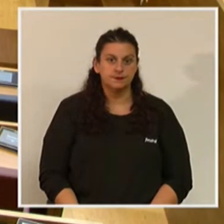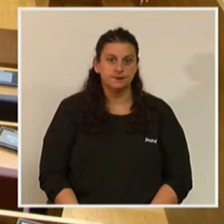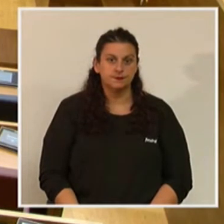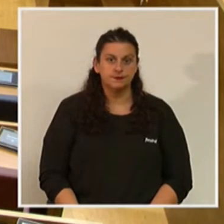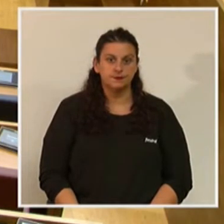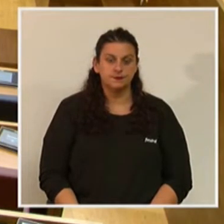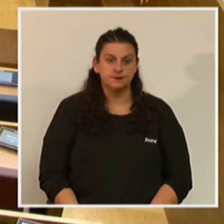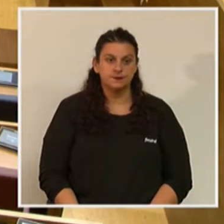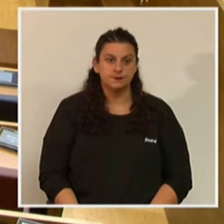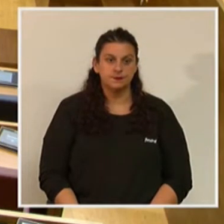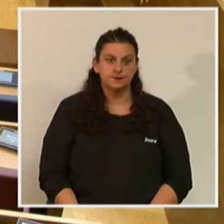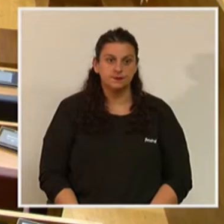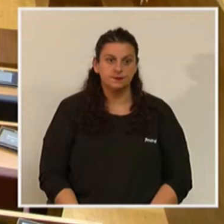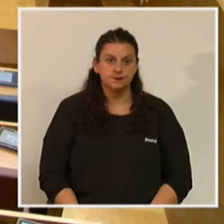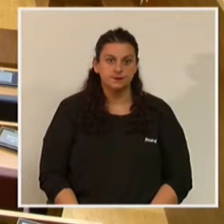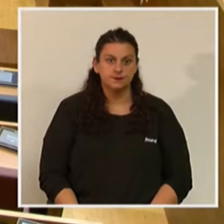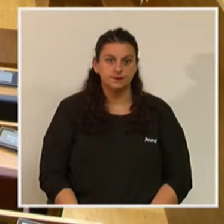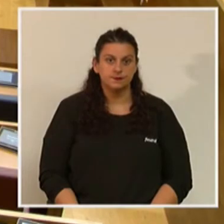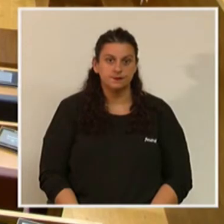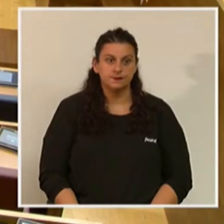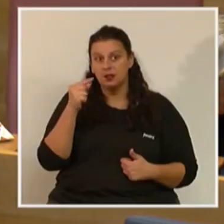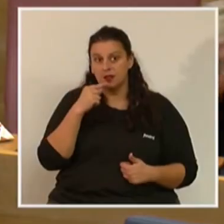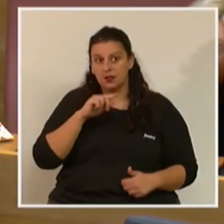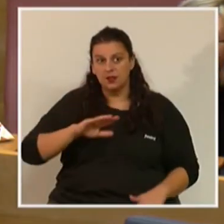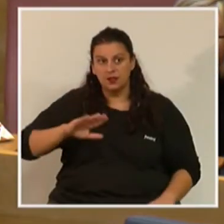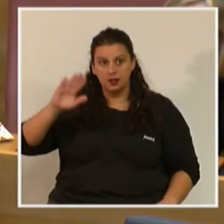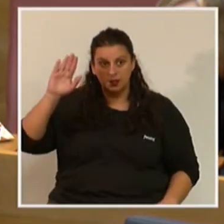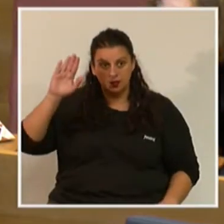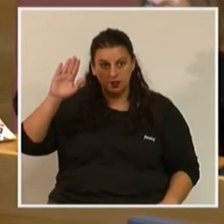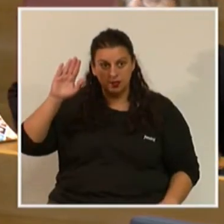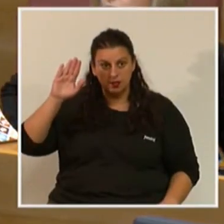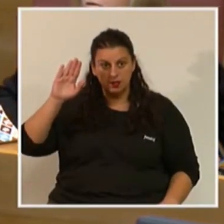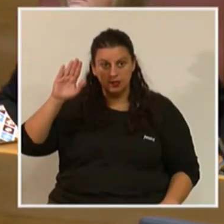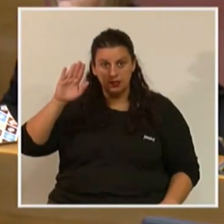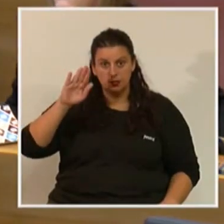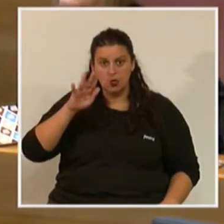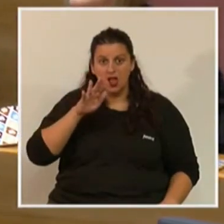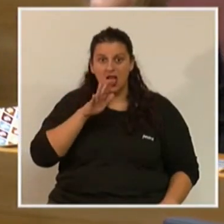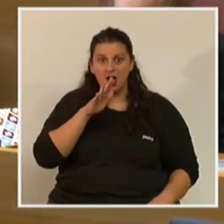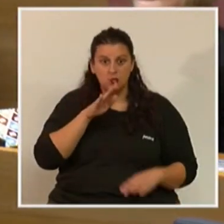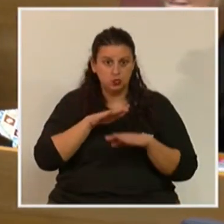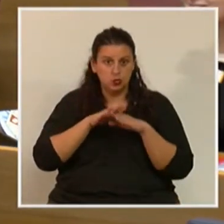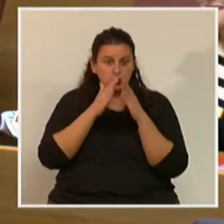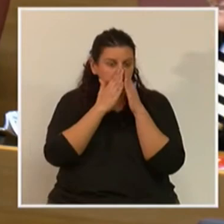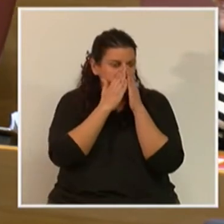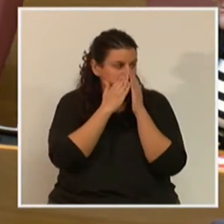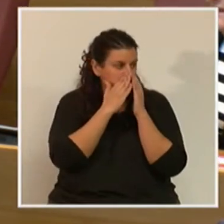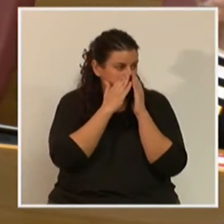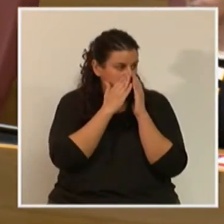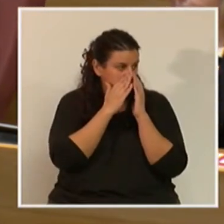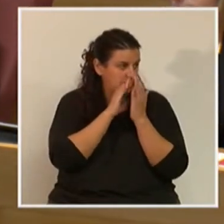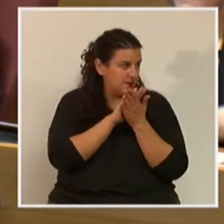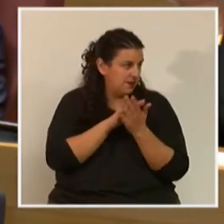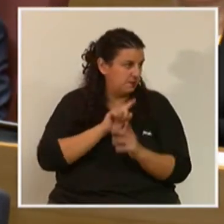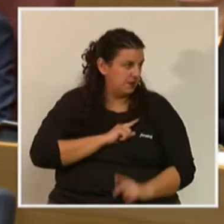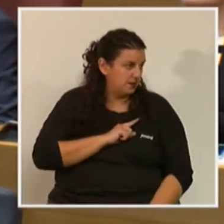un nuevo sistema de financiación ante la inoperancia del gobierno de Sánchez ha asegurado la consellera desde la generalidad